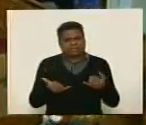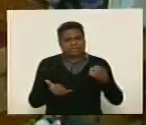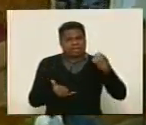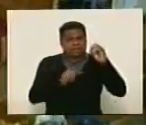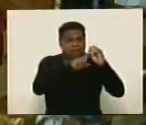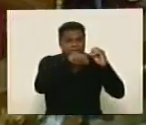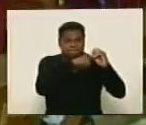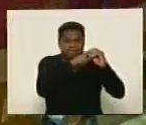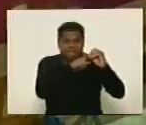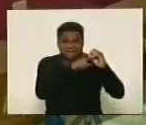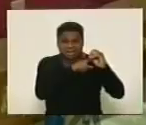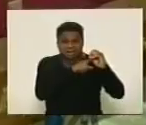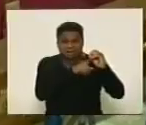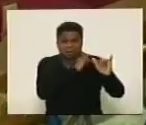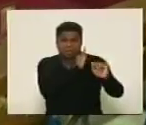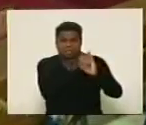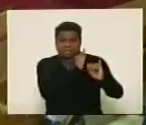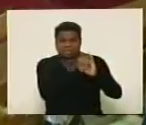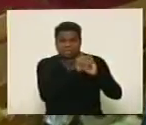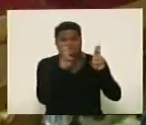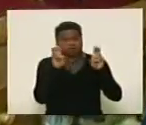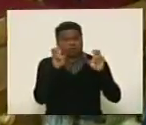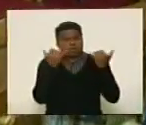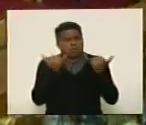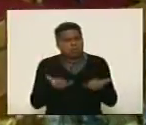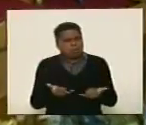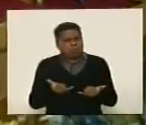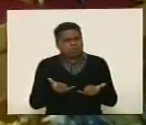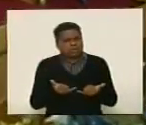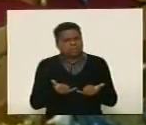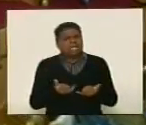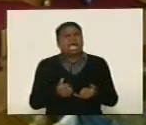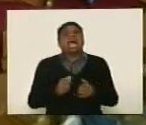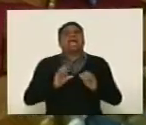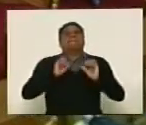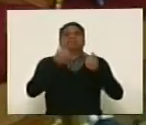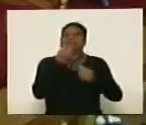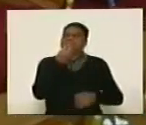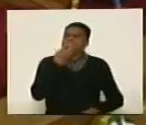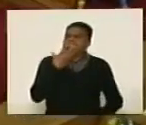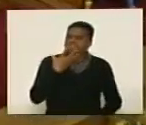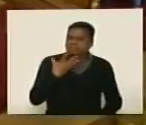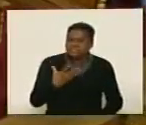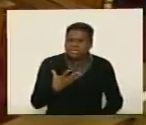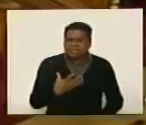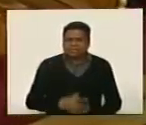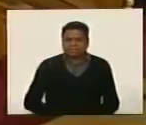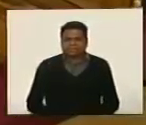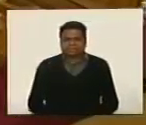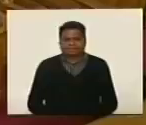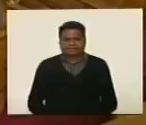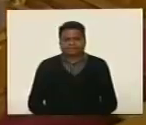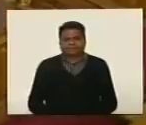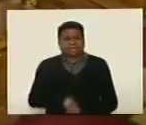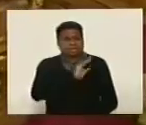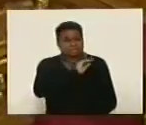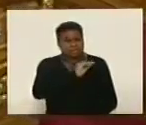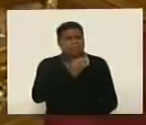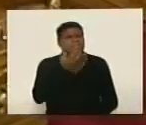el criptoactivo, el Petro, nace hoy muy bien respaldada. Hay que reconocer que el presidente lo primero que hizo es convocar al